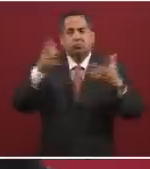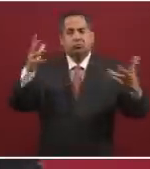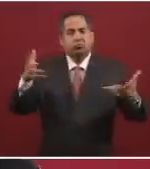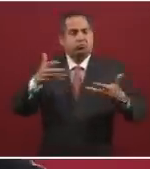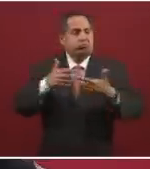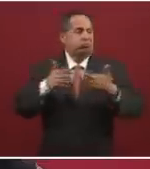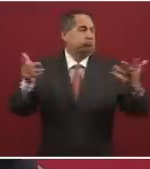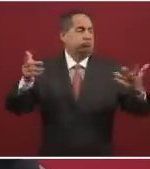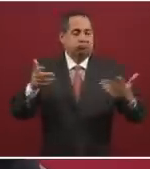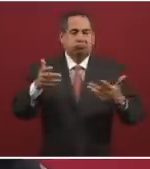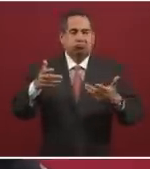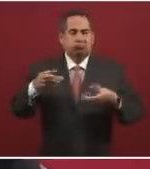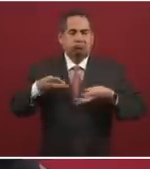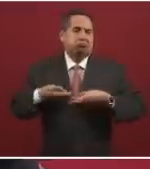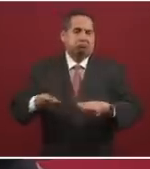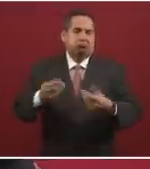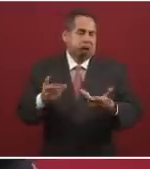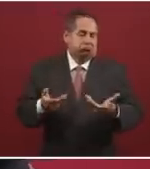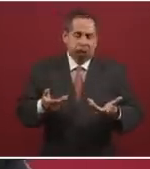grande,